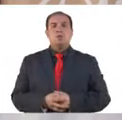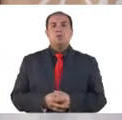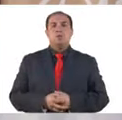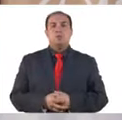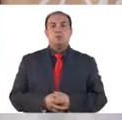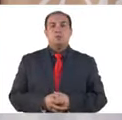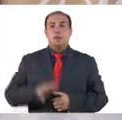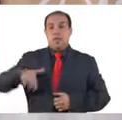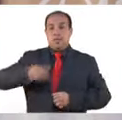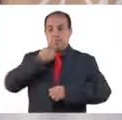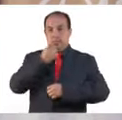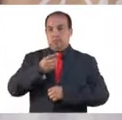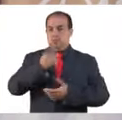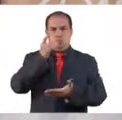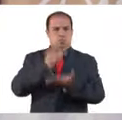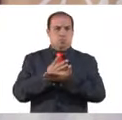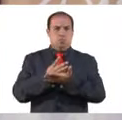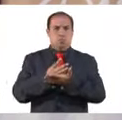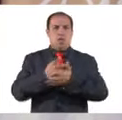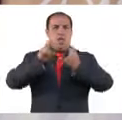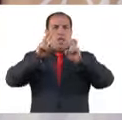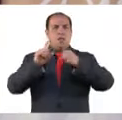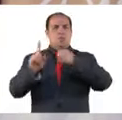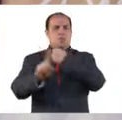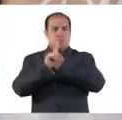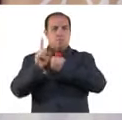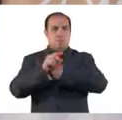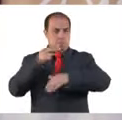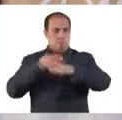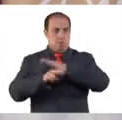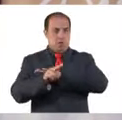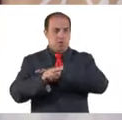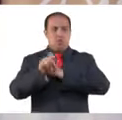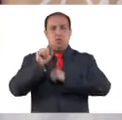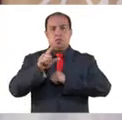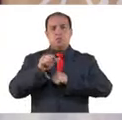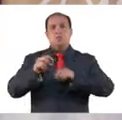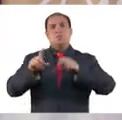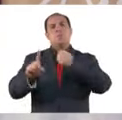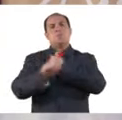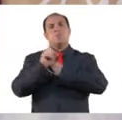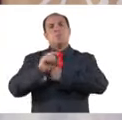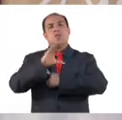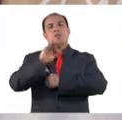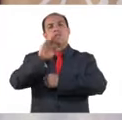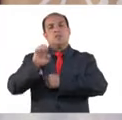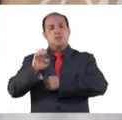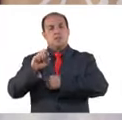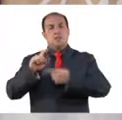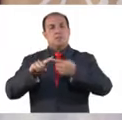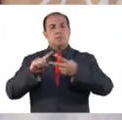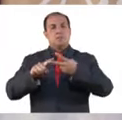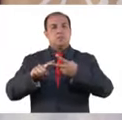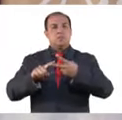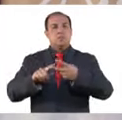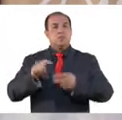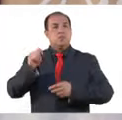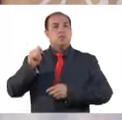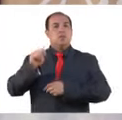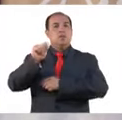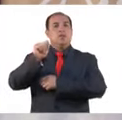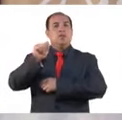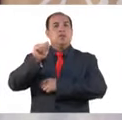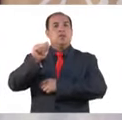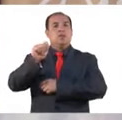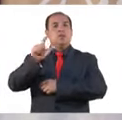no solamente es un asunto del metro, es un asunto de Comisión Federal de Electricidad, de Teléfonos de México y de